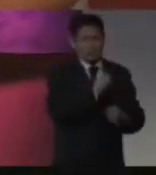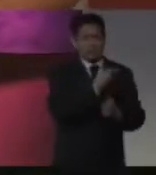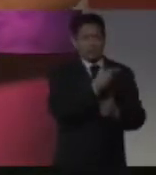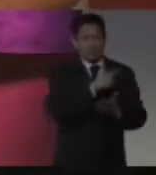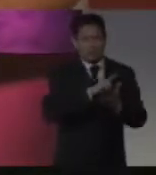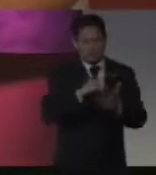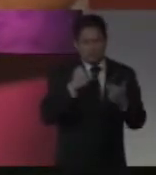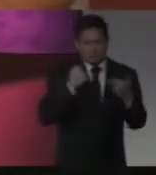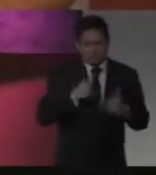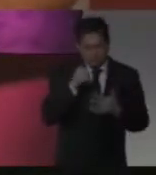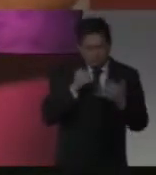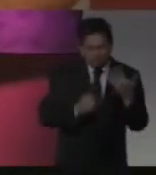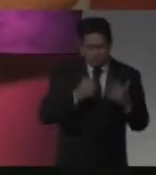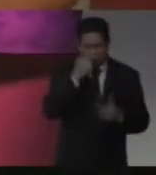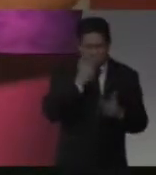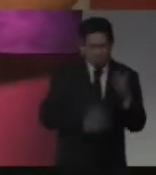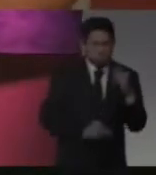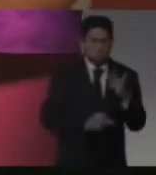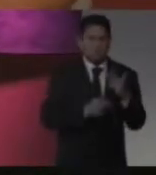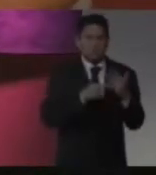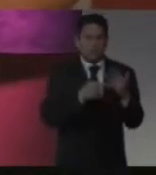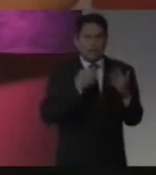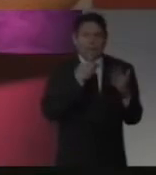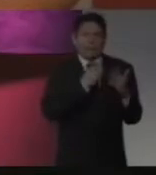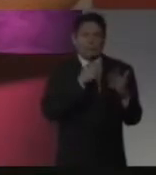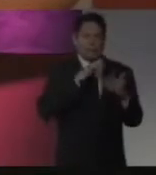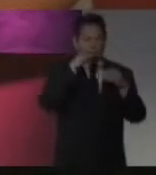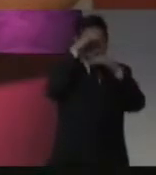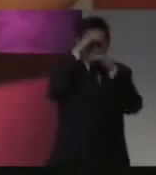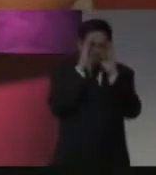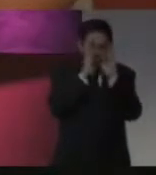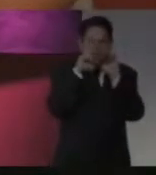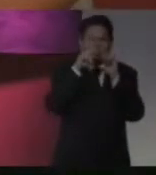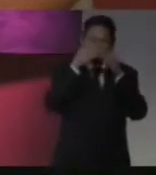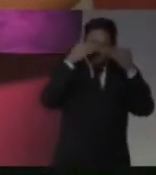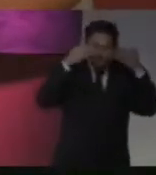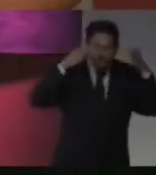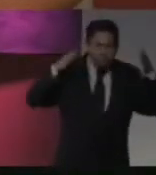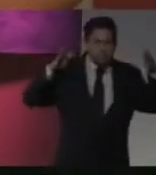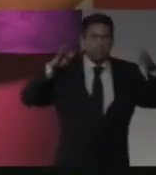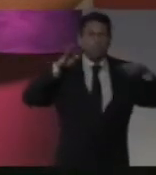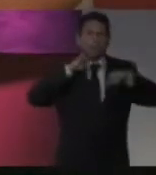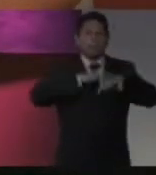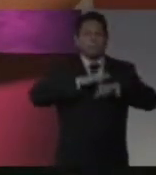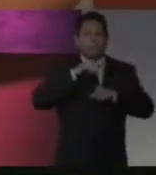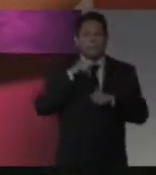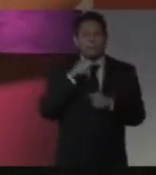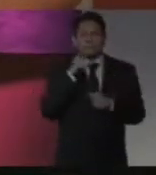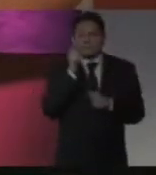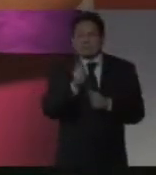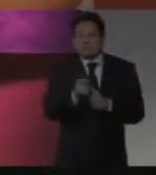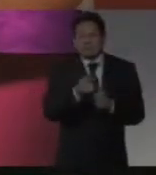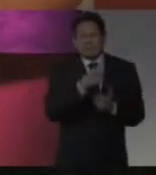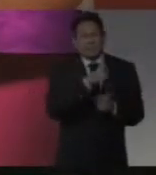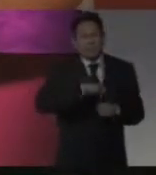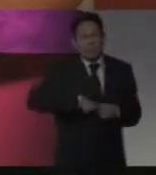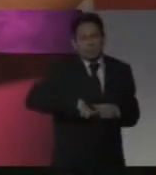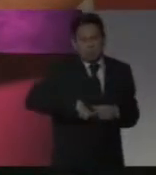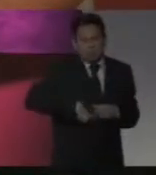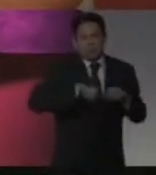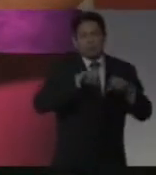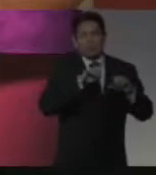un contexto más amplio y sobre todo con todas las implicaciones, tanto sistémicas, ¿verdad?,